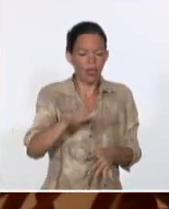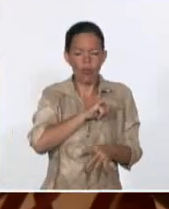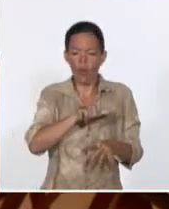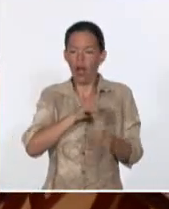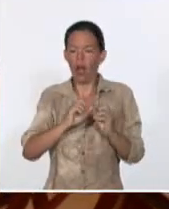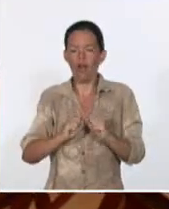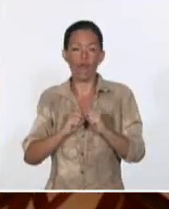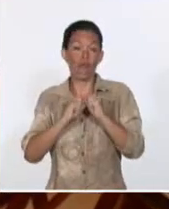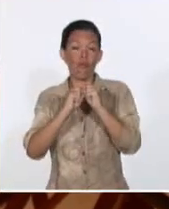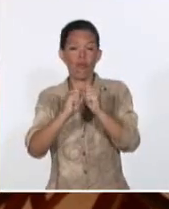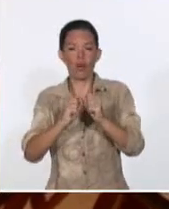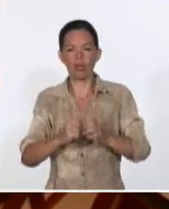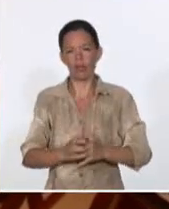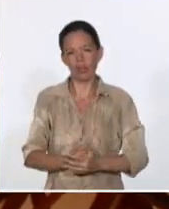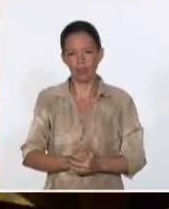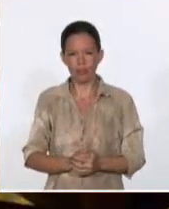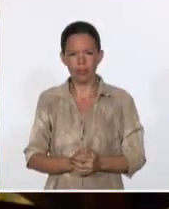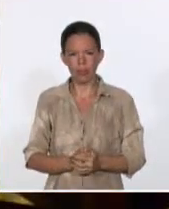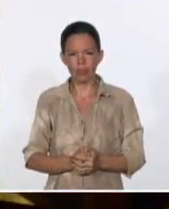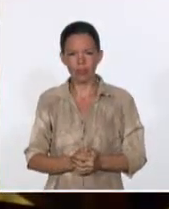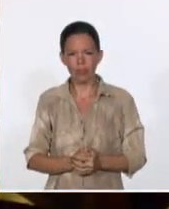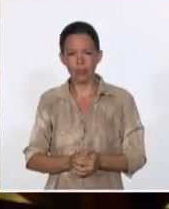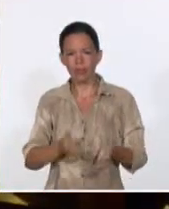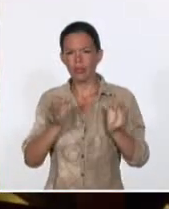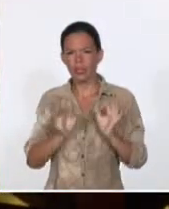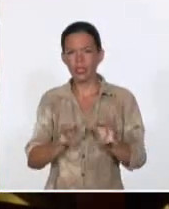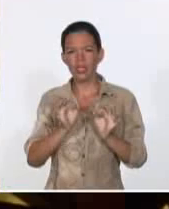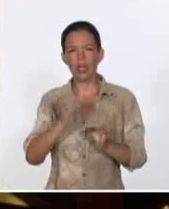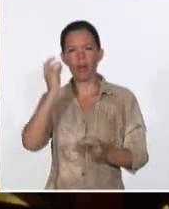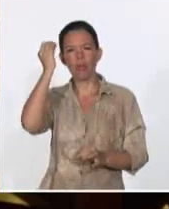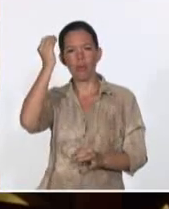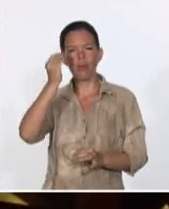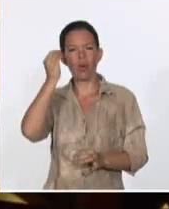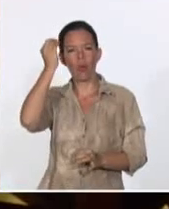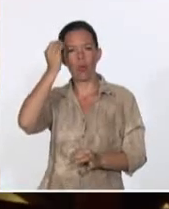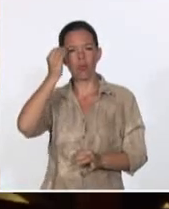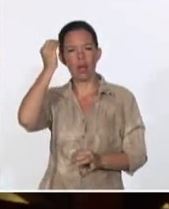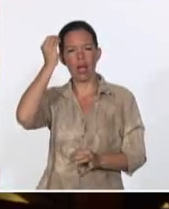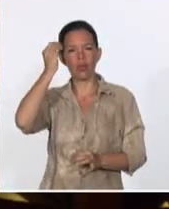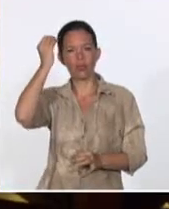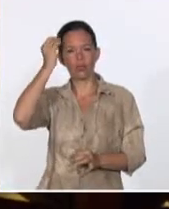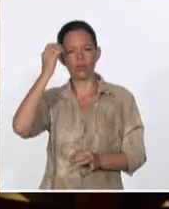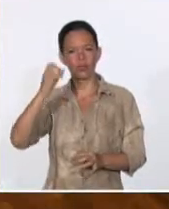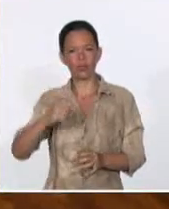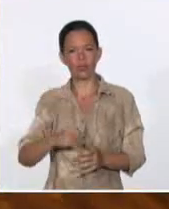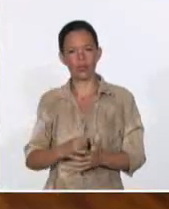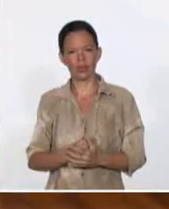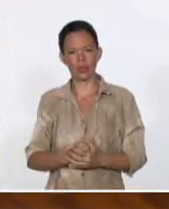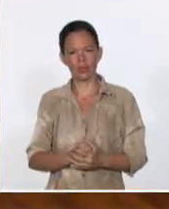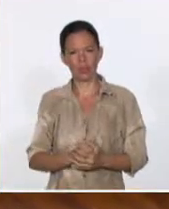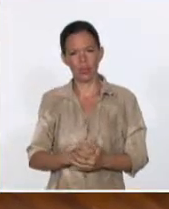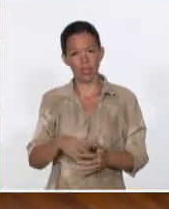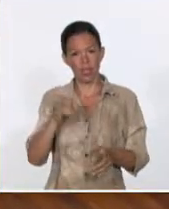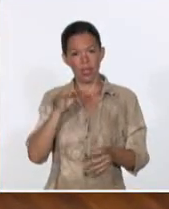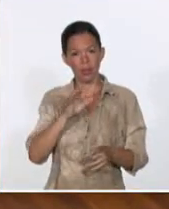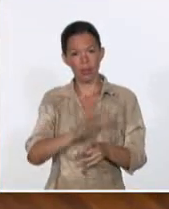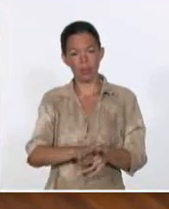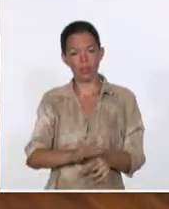él, preocupado por la capilla del hombre, hizo unas subastas